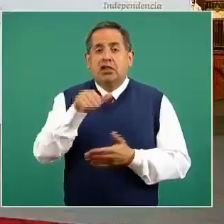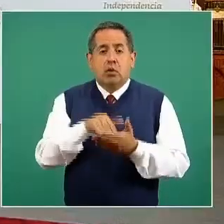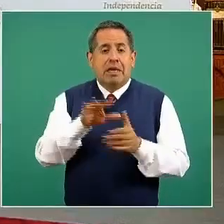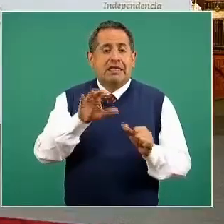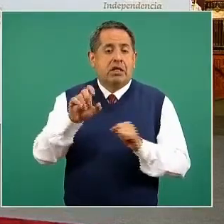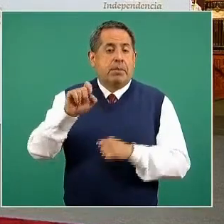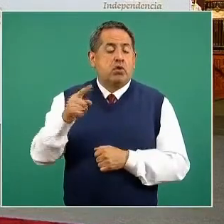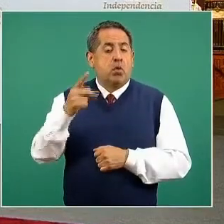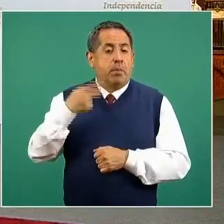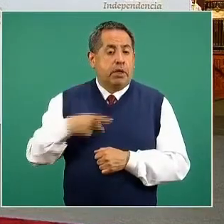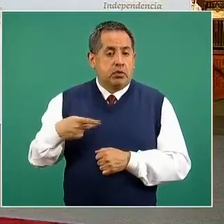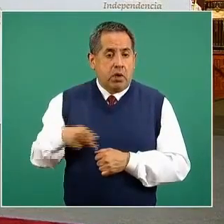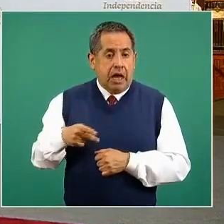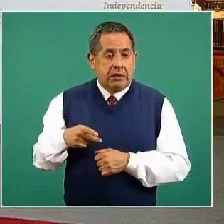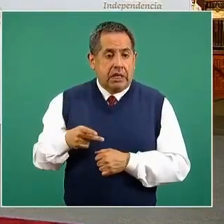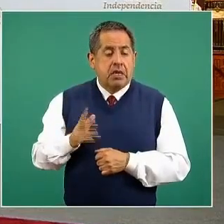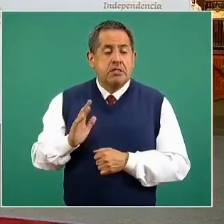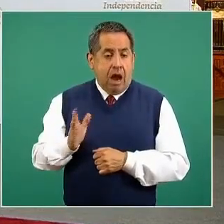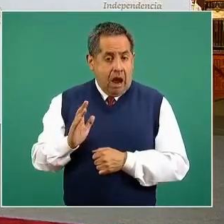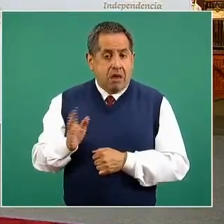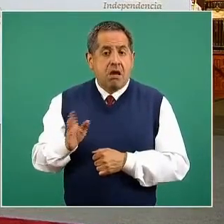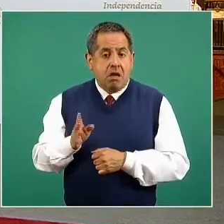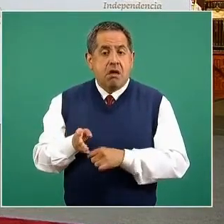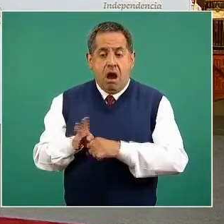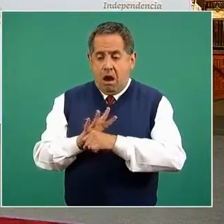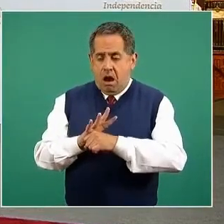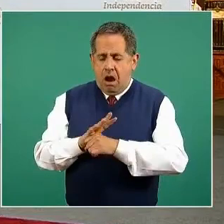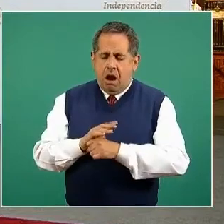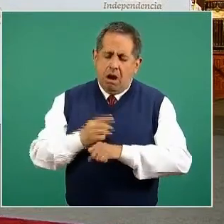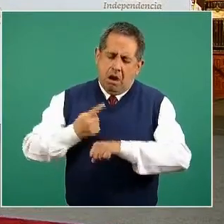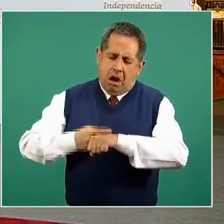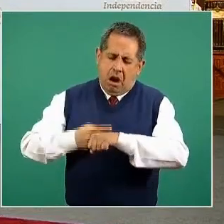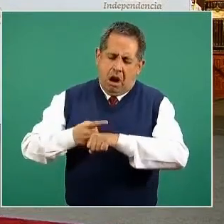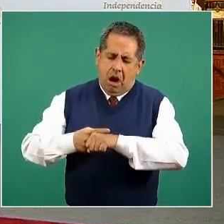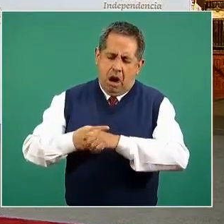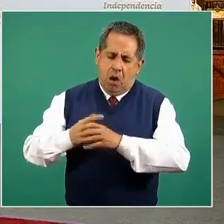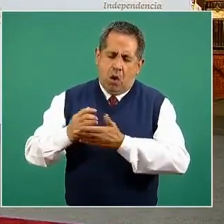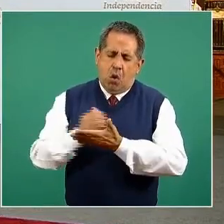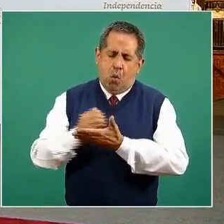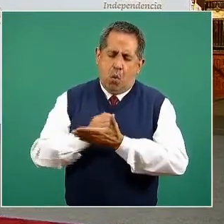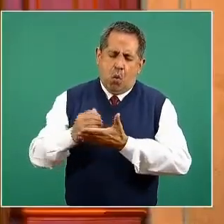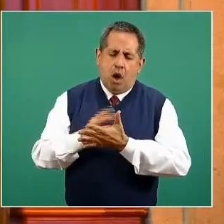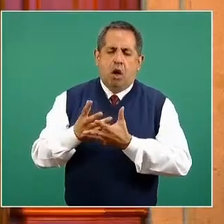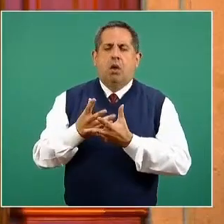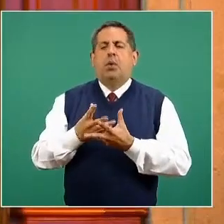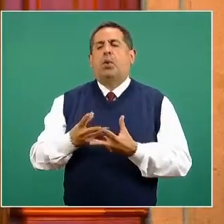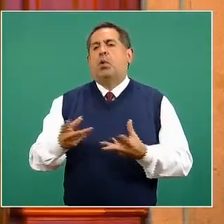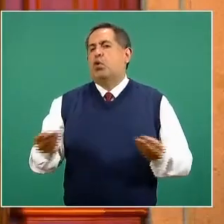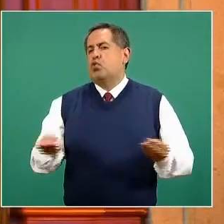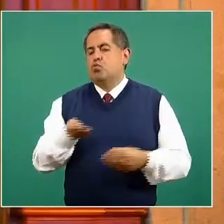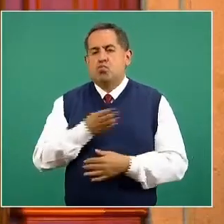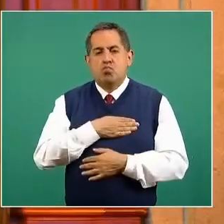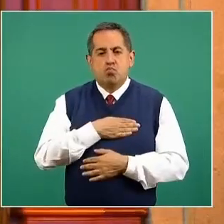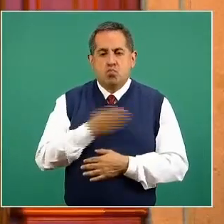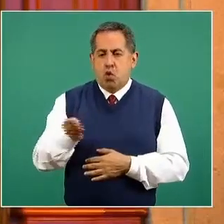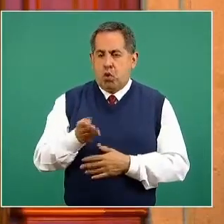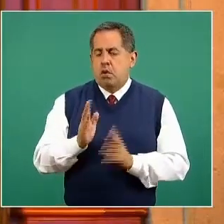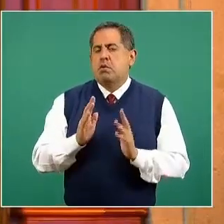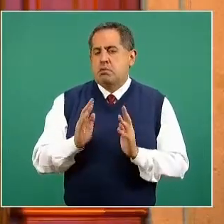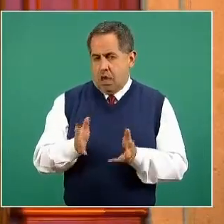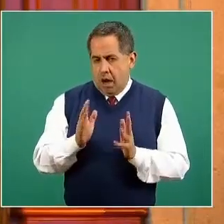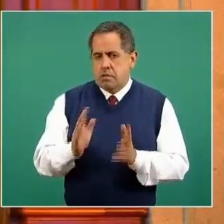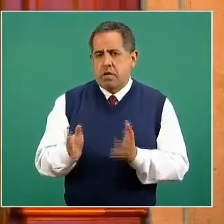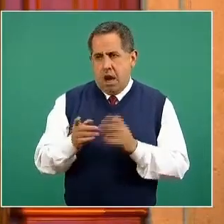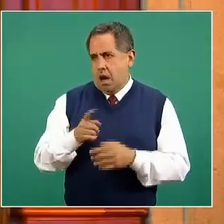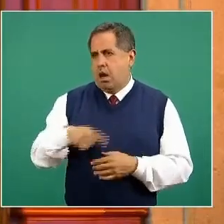1.185.621 personas son las que ya también hasta el momento han recuperado, han curado de la enfermedad de COVID-19, lo cual